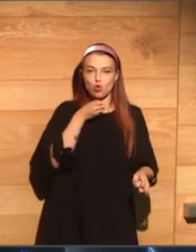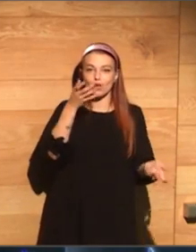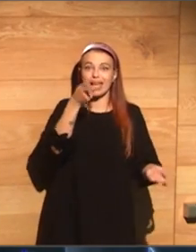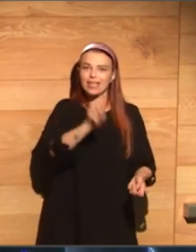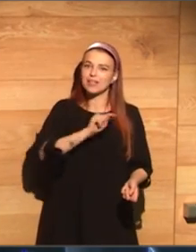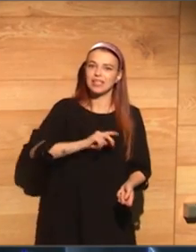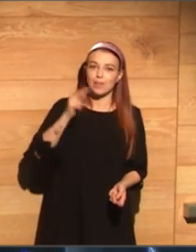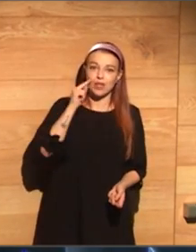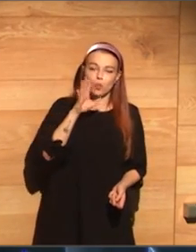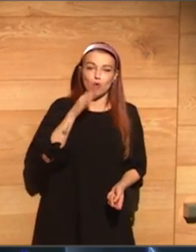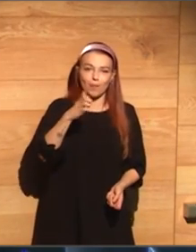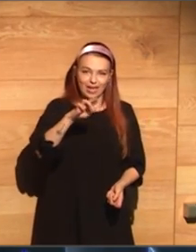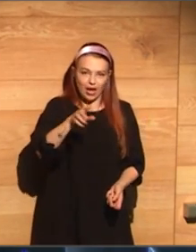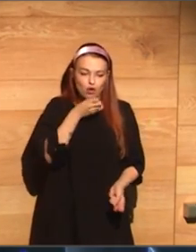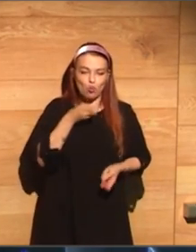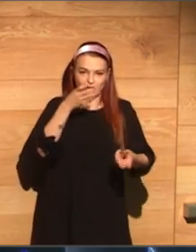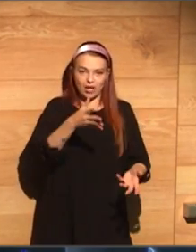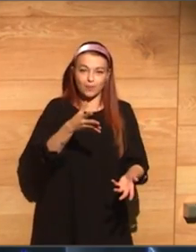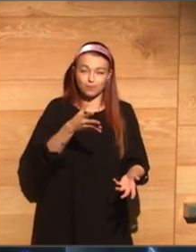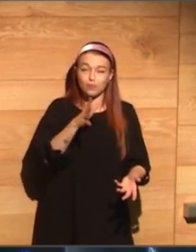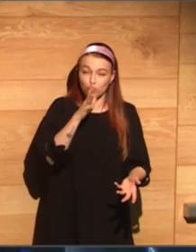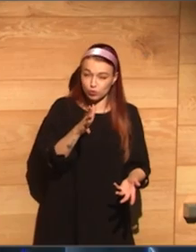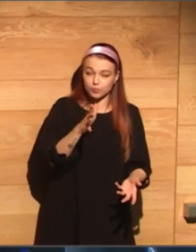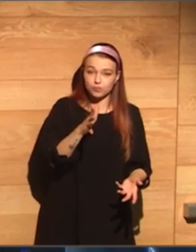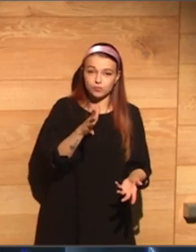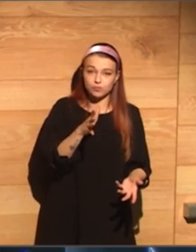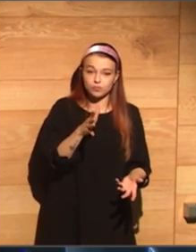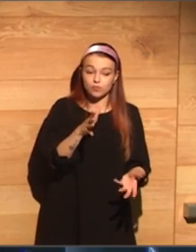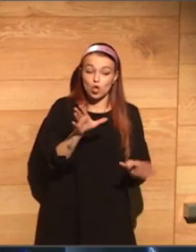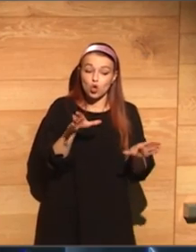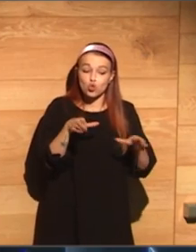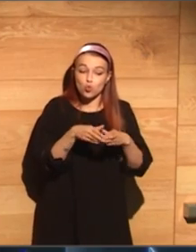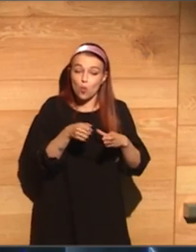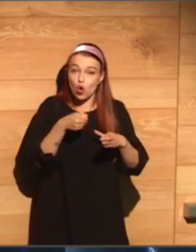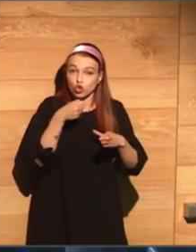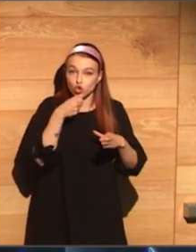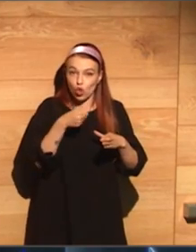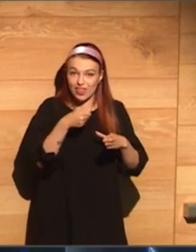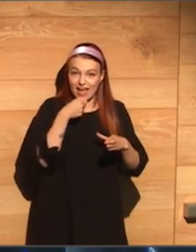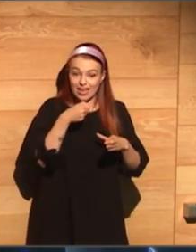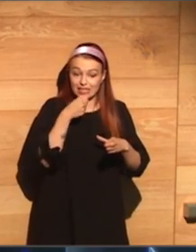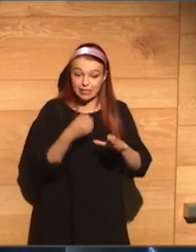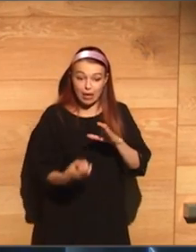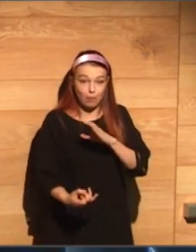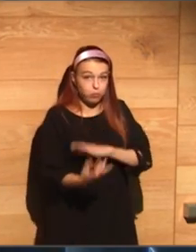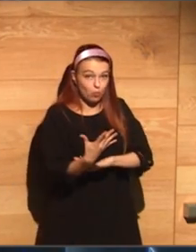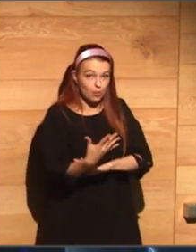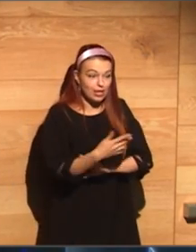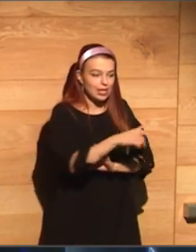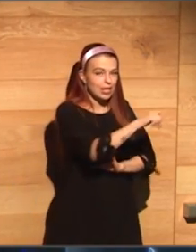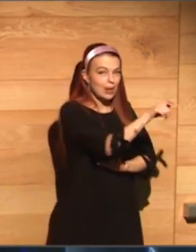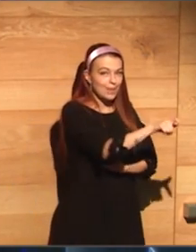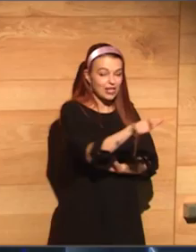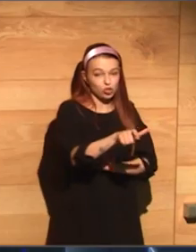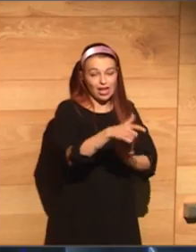Berlanga contaba, ¿no? El miedo de la llegada de los socialistas, el miedo que la llegada de los socialistas provocaba en aquellas